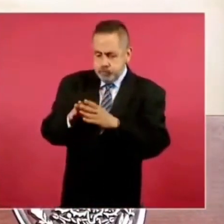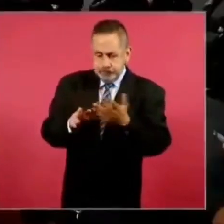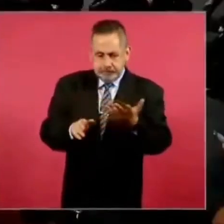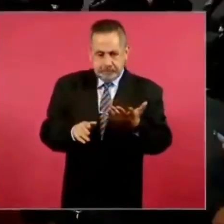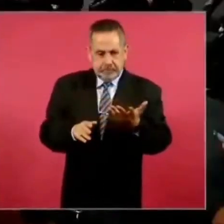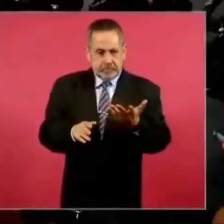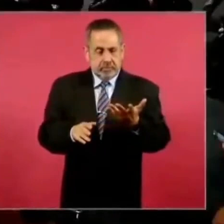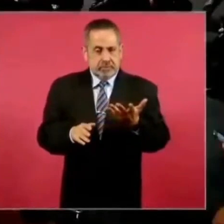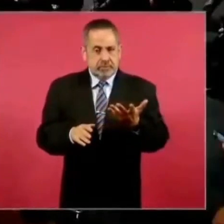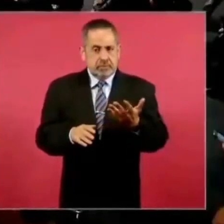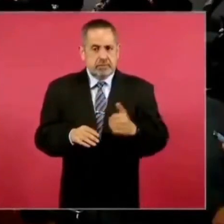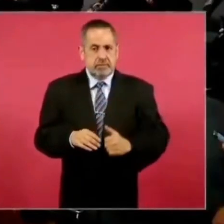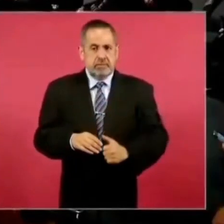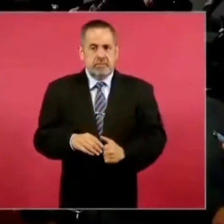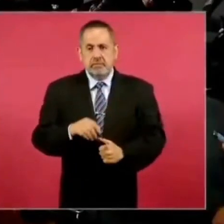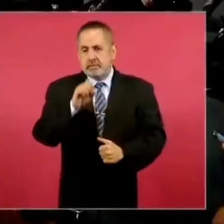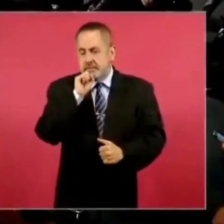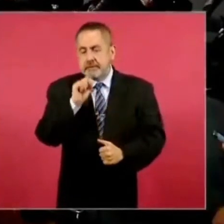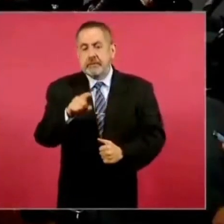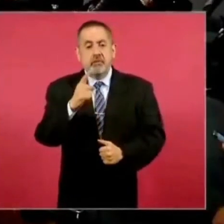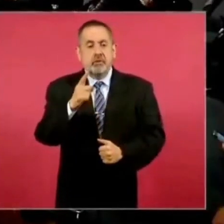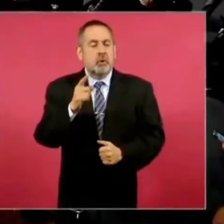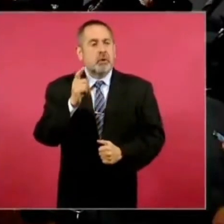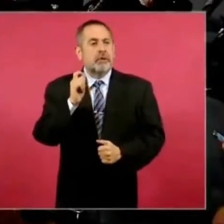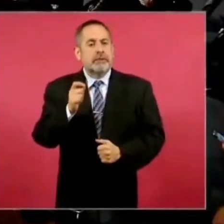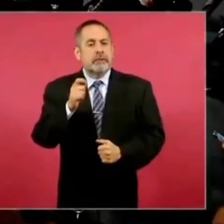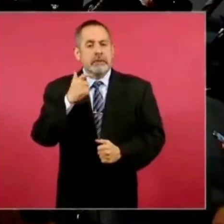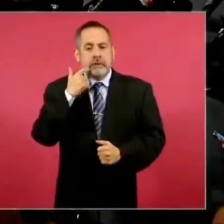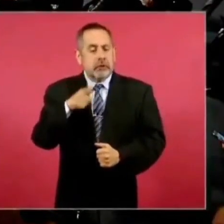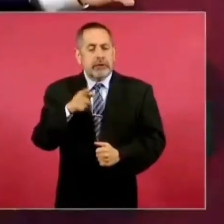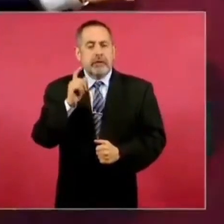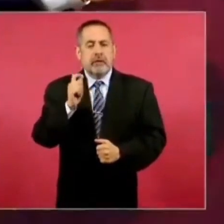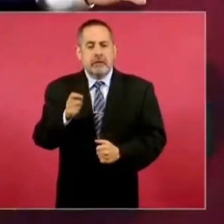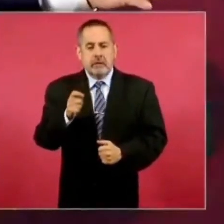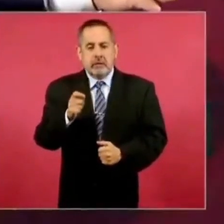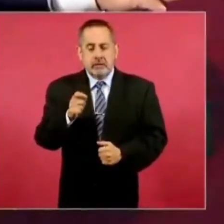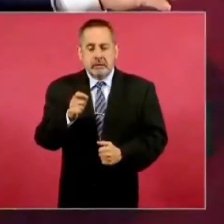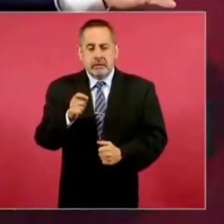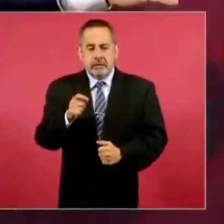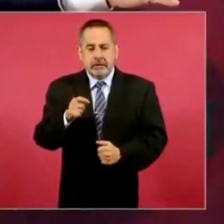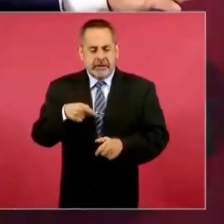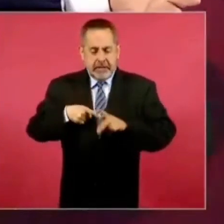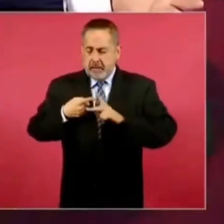porque también no queremos dejar una carga